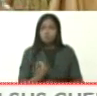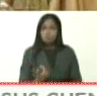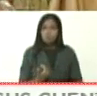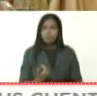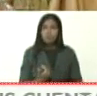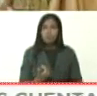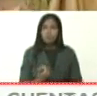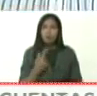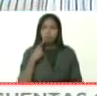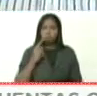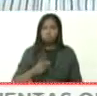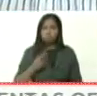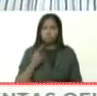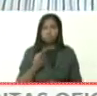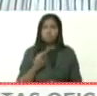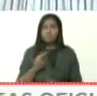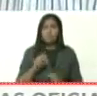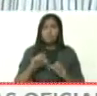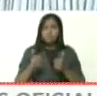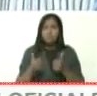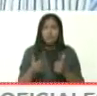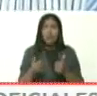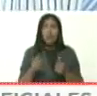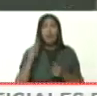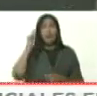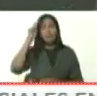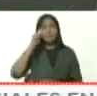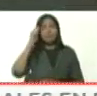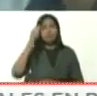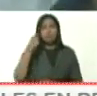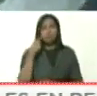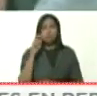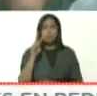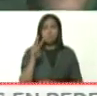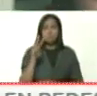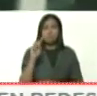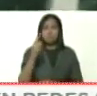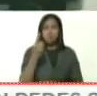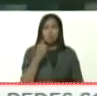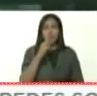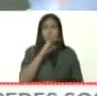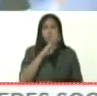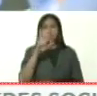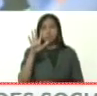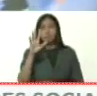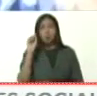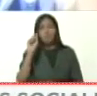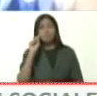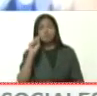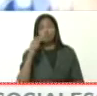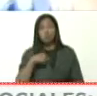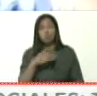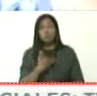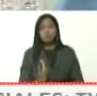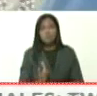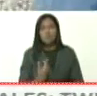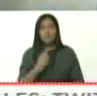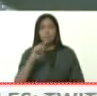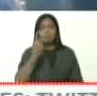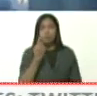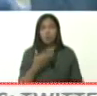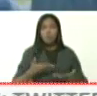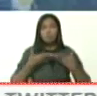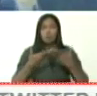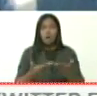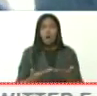a propósito del estreno de este documental, yo lo estuve viendo de 45 minutos, yo quisiera en primer lugar entregar